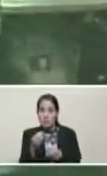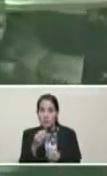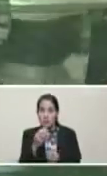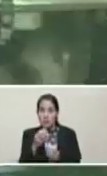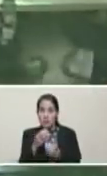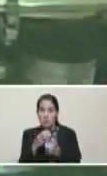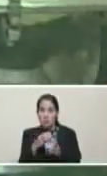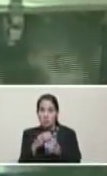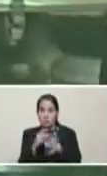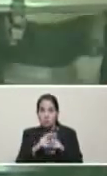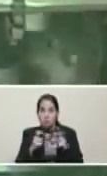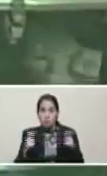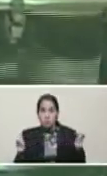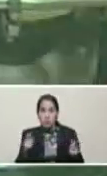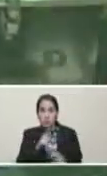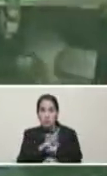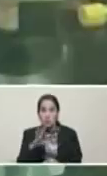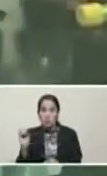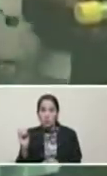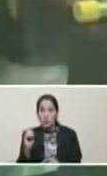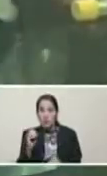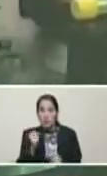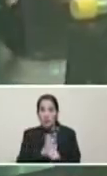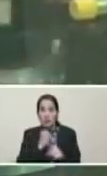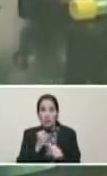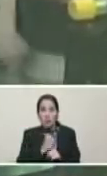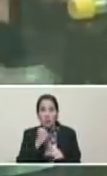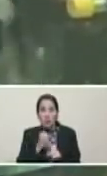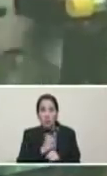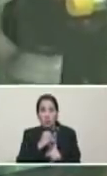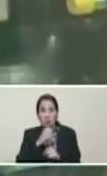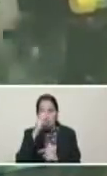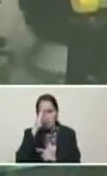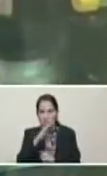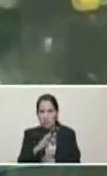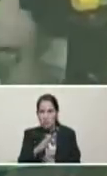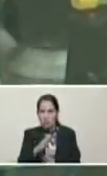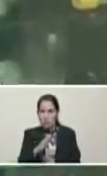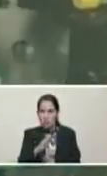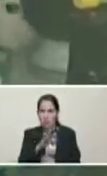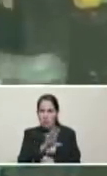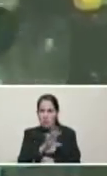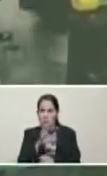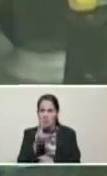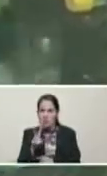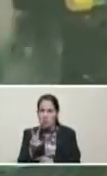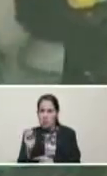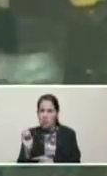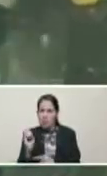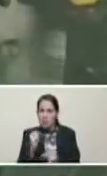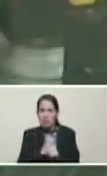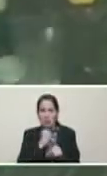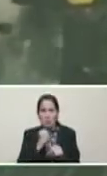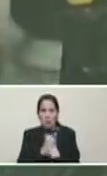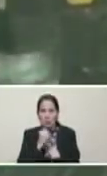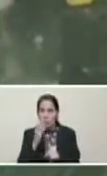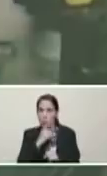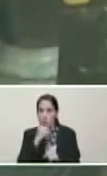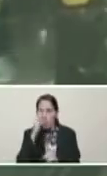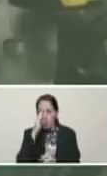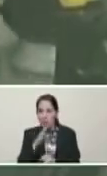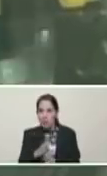trabajando más de 150 trabajadores directos y una capacidad de más de 520 trabajadores indirectos